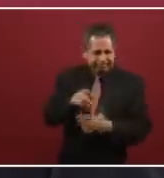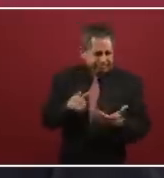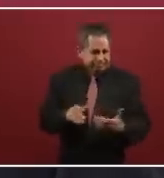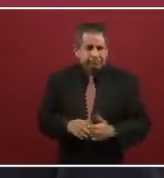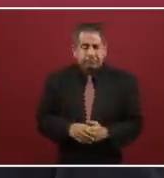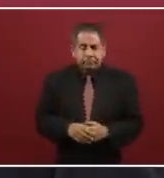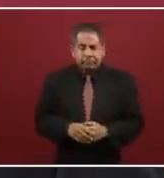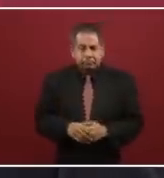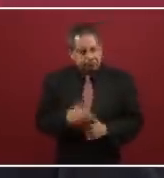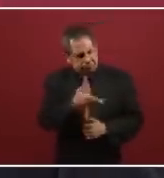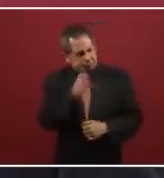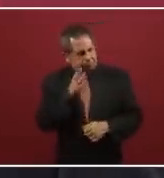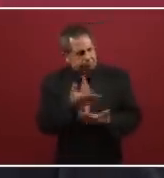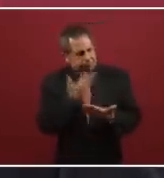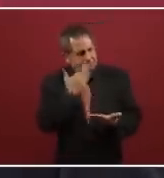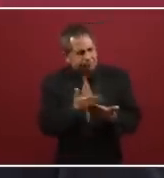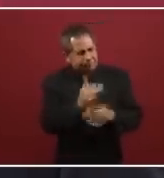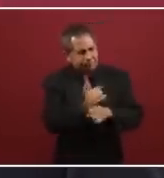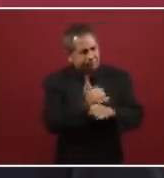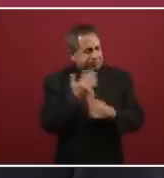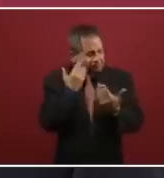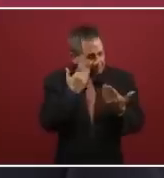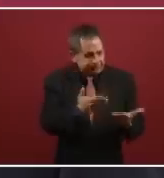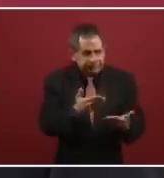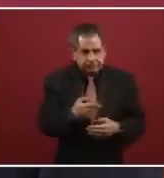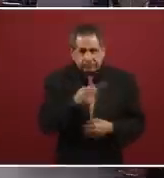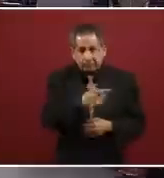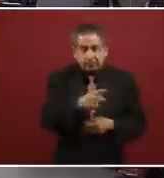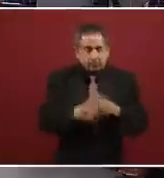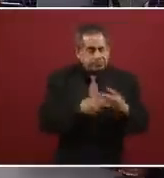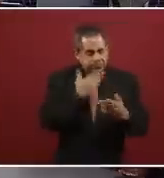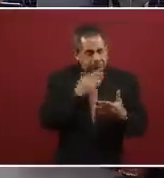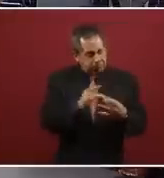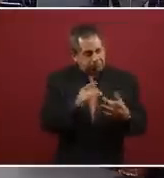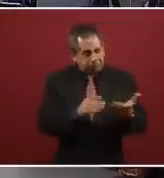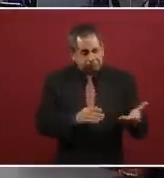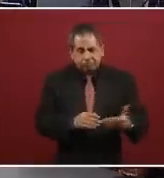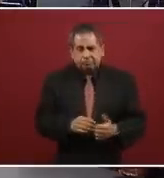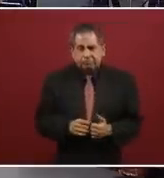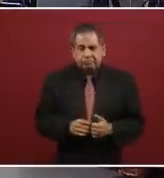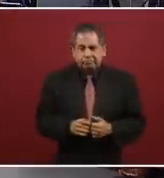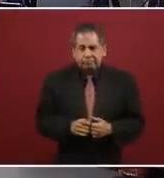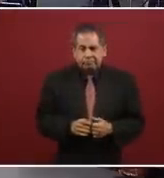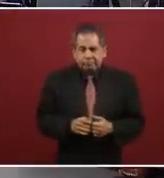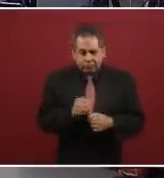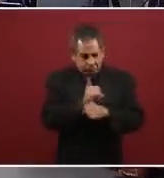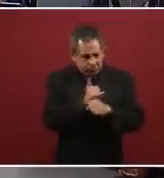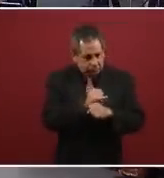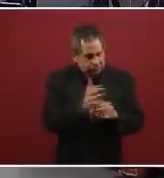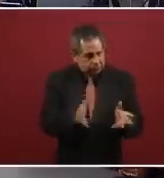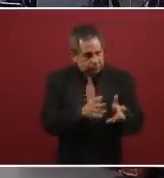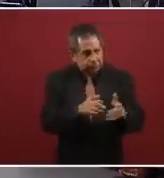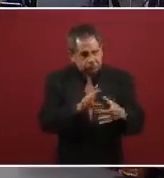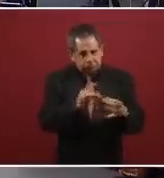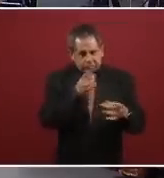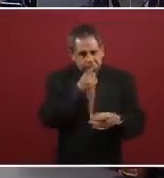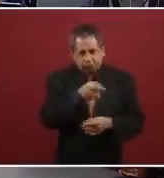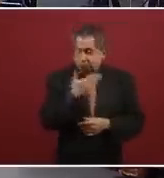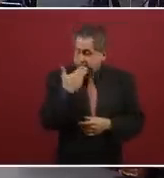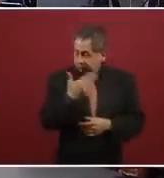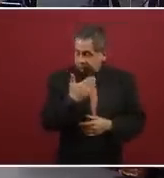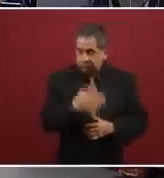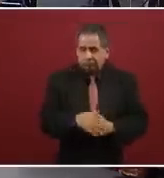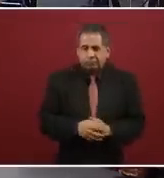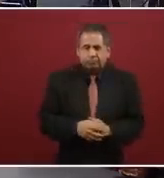está bien la investigación. O sea, qué bien que el periodismo haga investigación como el de ustedes.